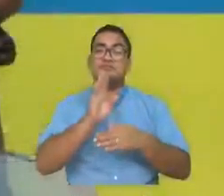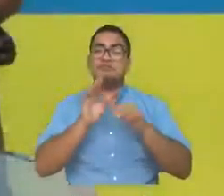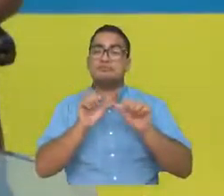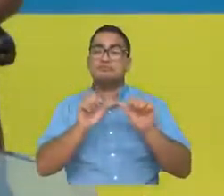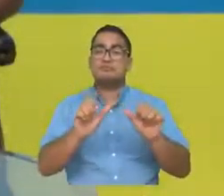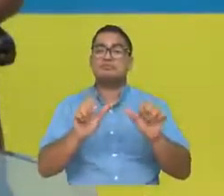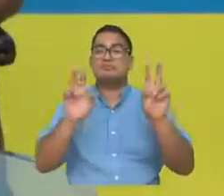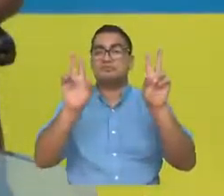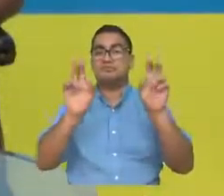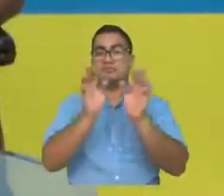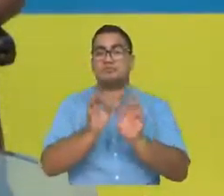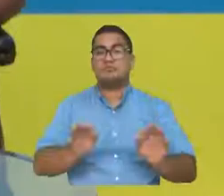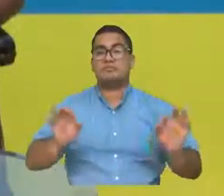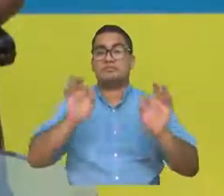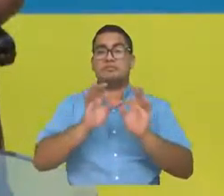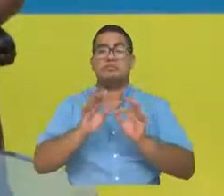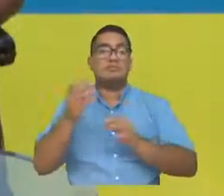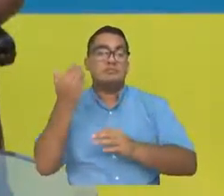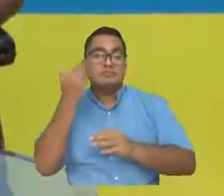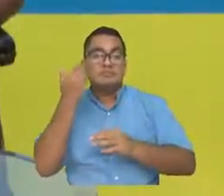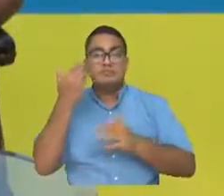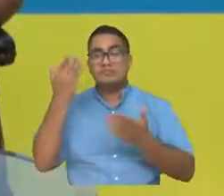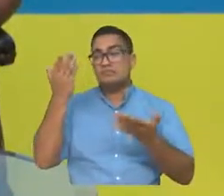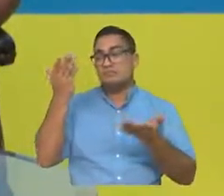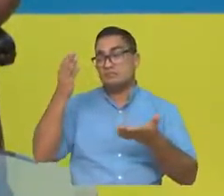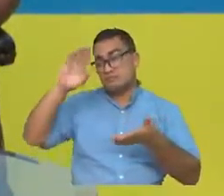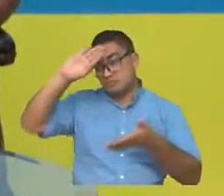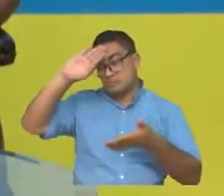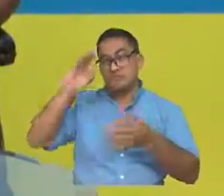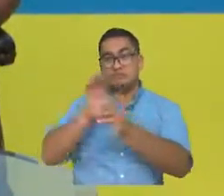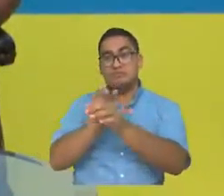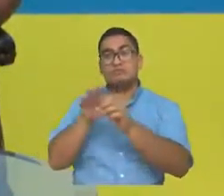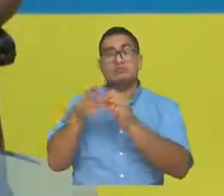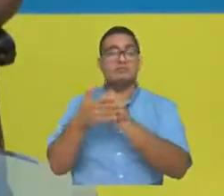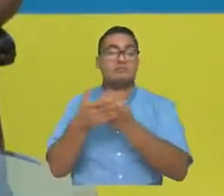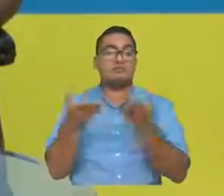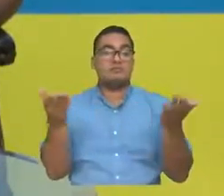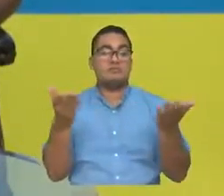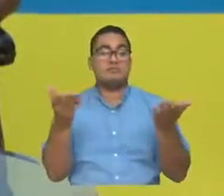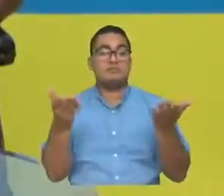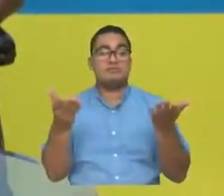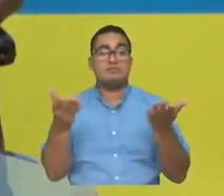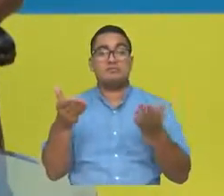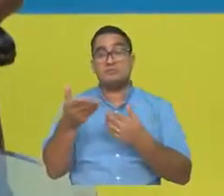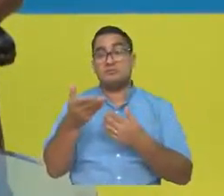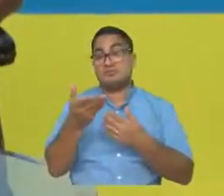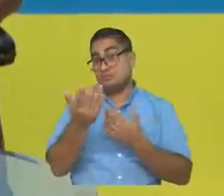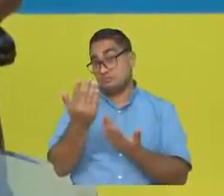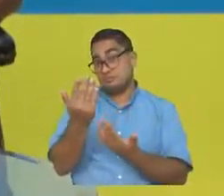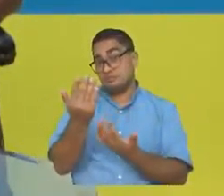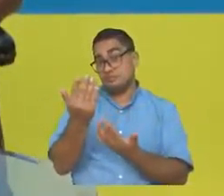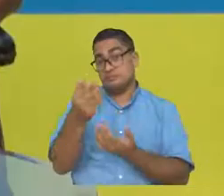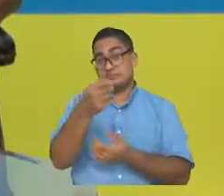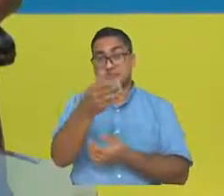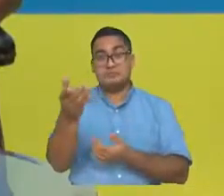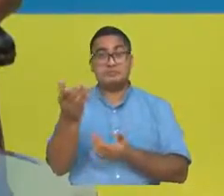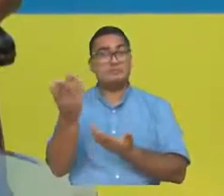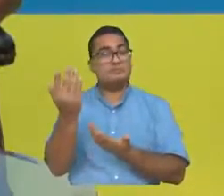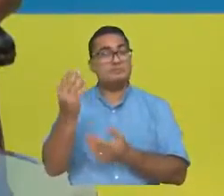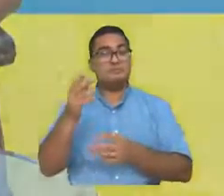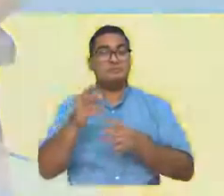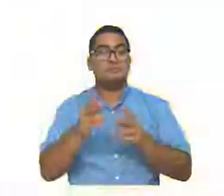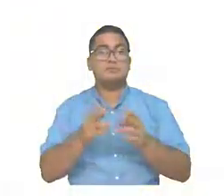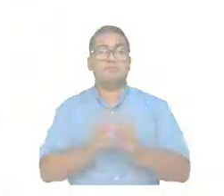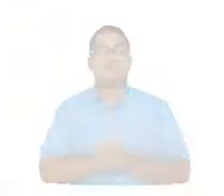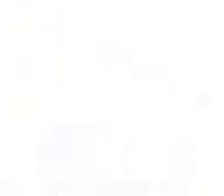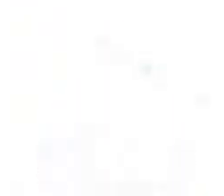no contaminar, pues, el resto de las personas. E inclusive, pues, limpiar el piso donde esa persona estuvo. Vamos a hacer una